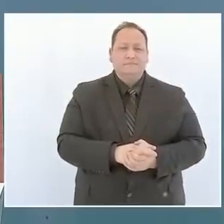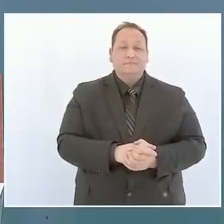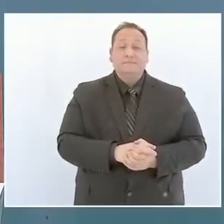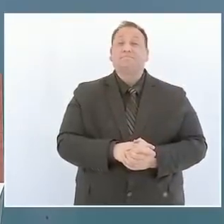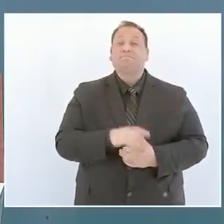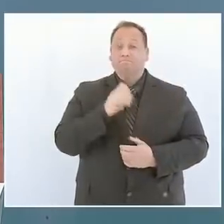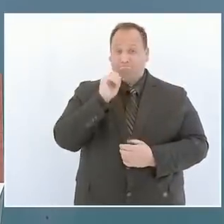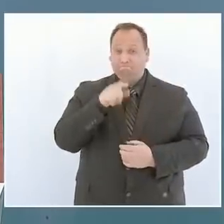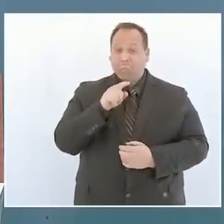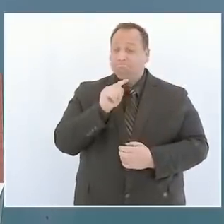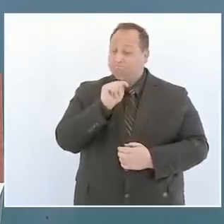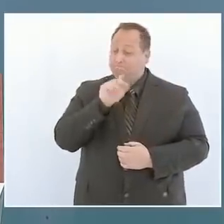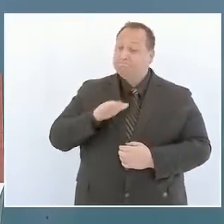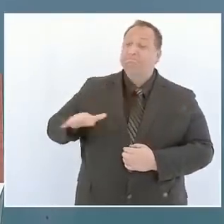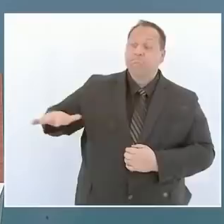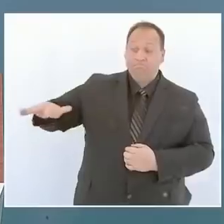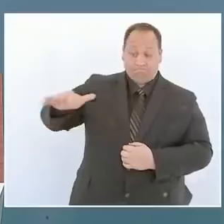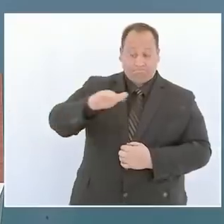Aquí también